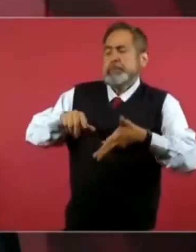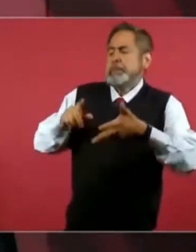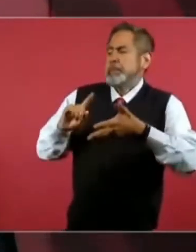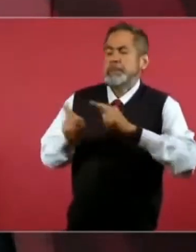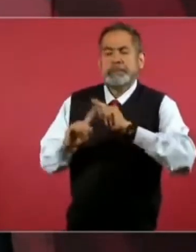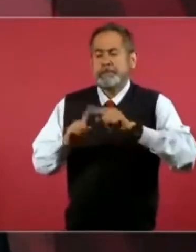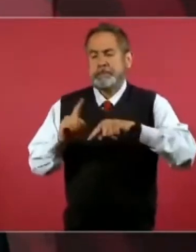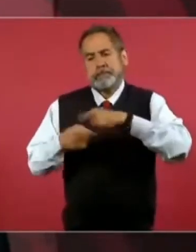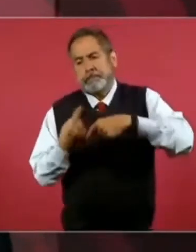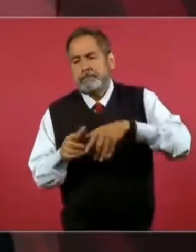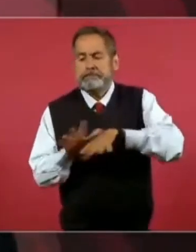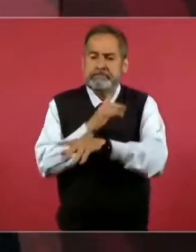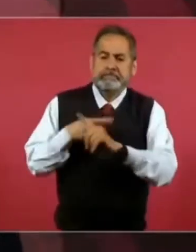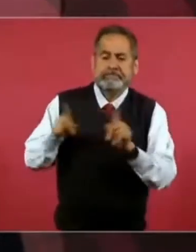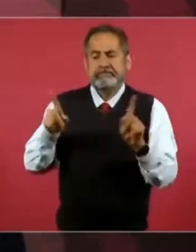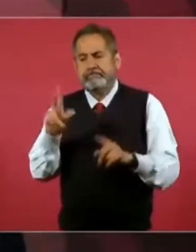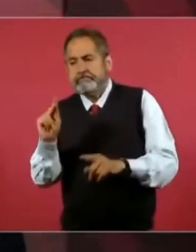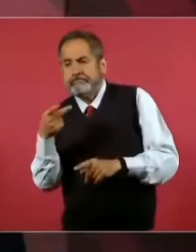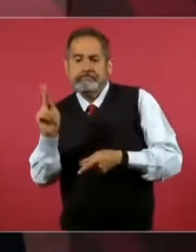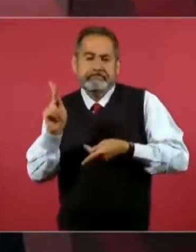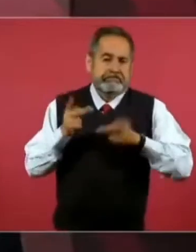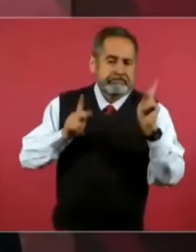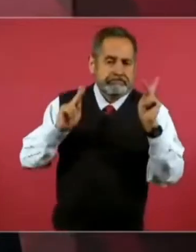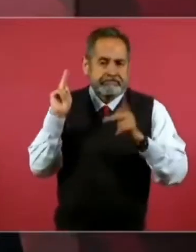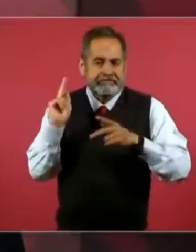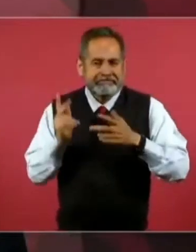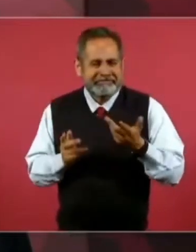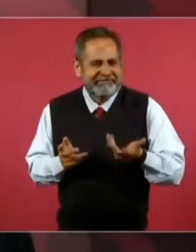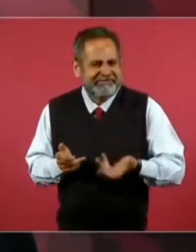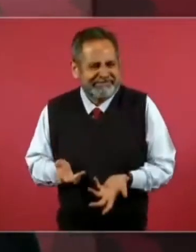que el movimiento